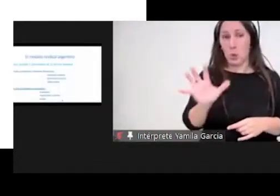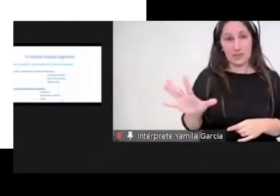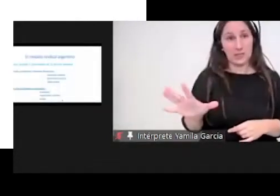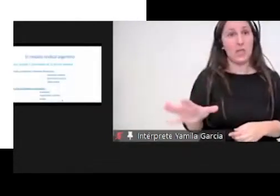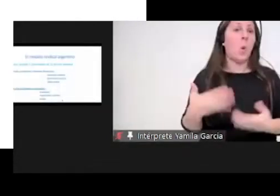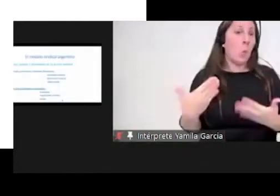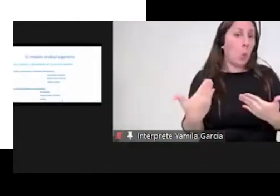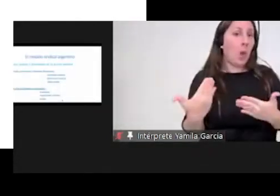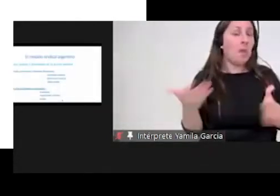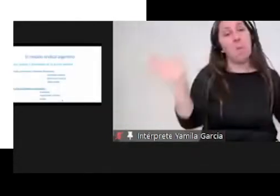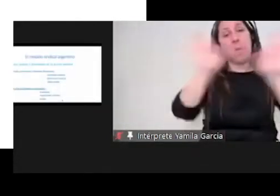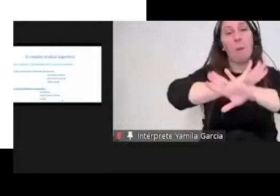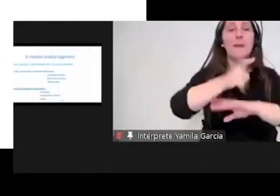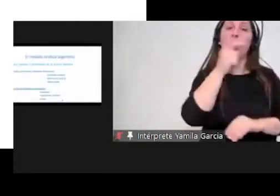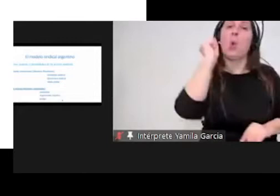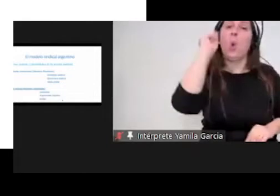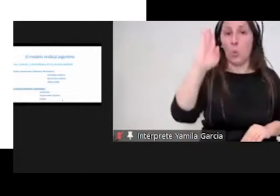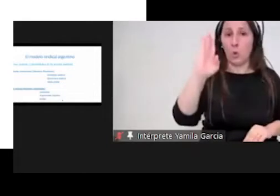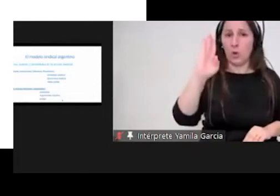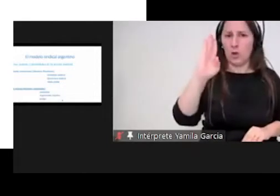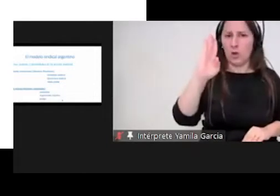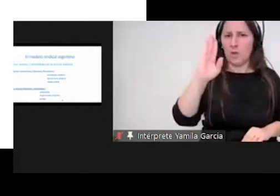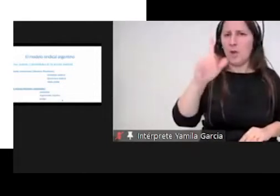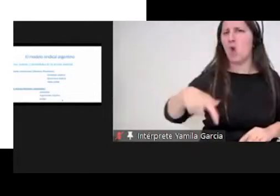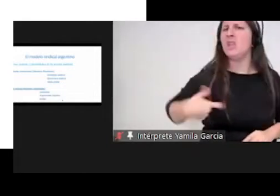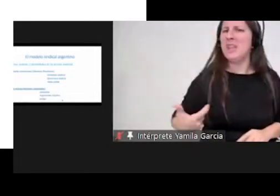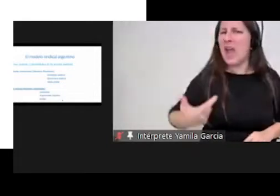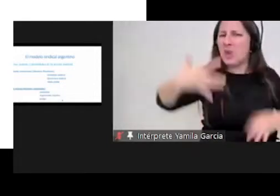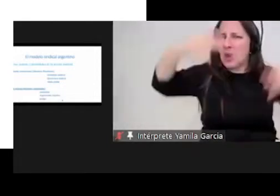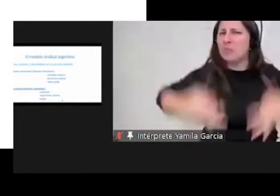club social. Pero el sindicato, ¿para qué está?